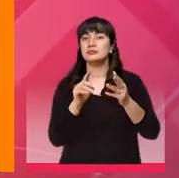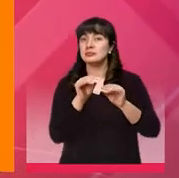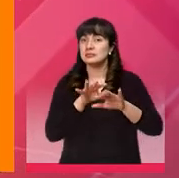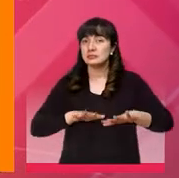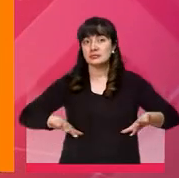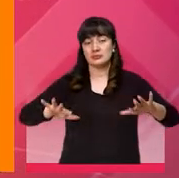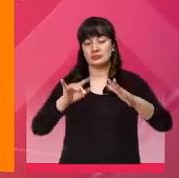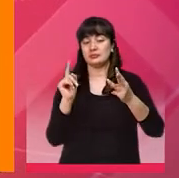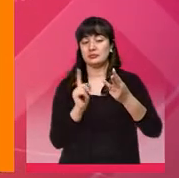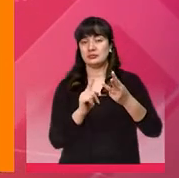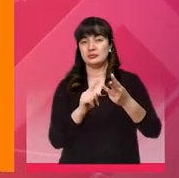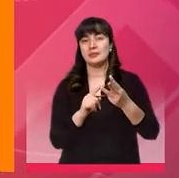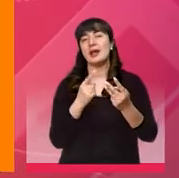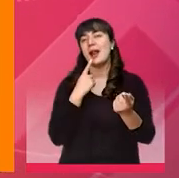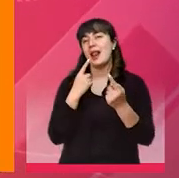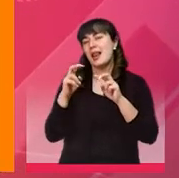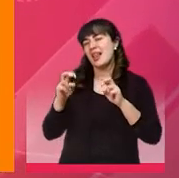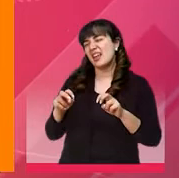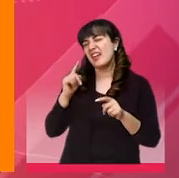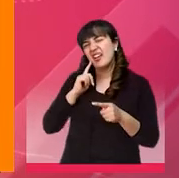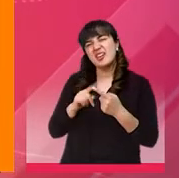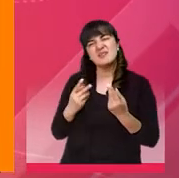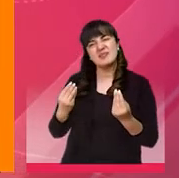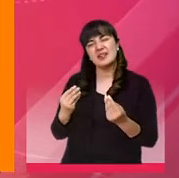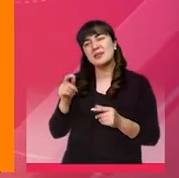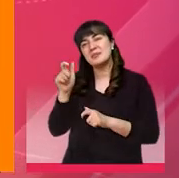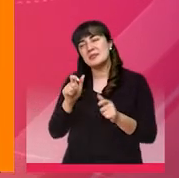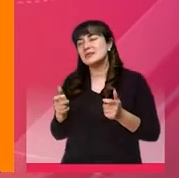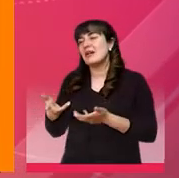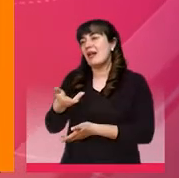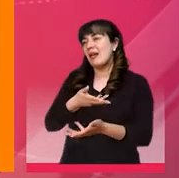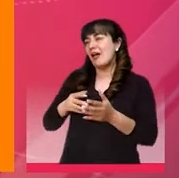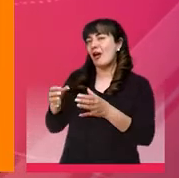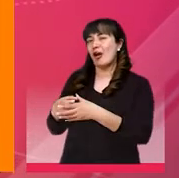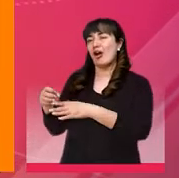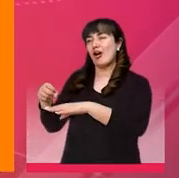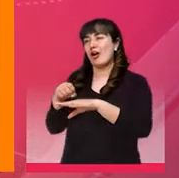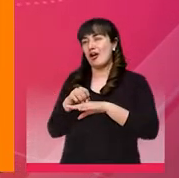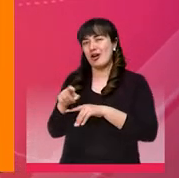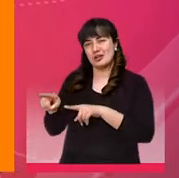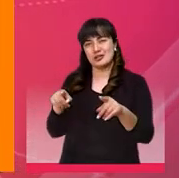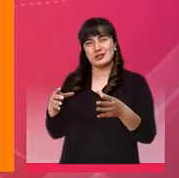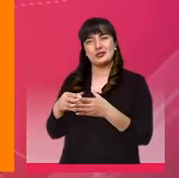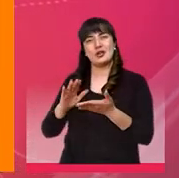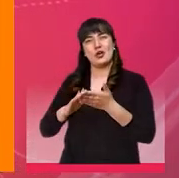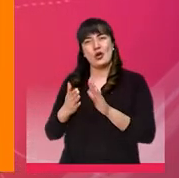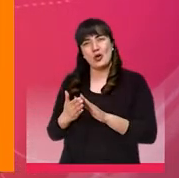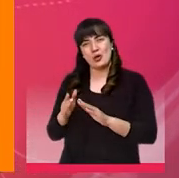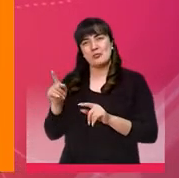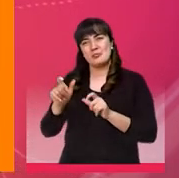Bogotá conversa, espacio de encuentro que convoca a organizaciones ciudadanas, comunidades y